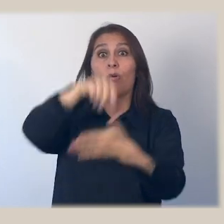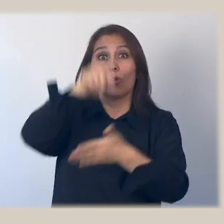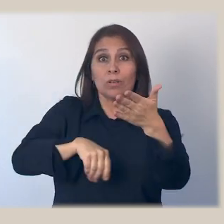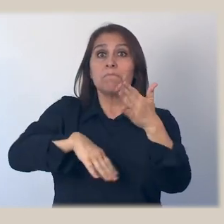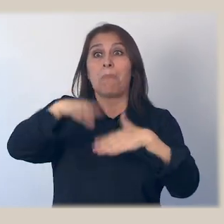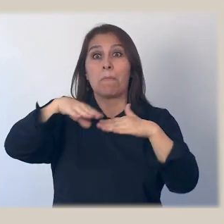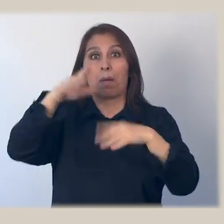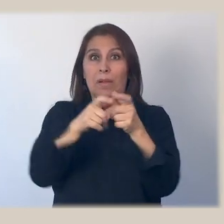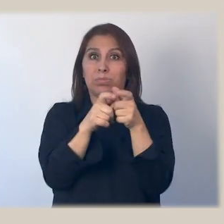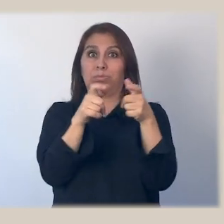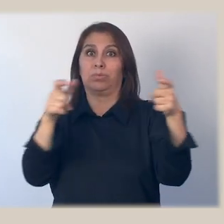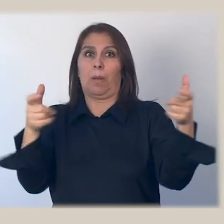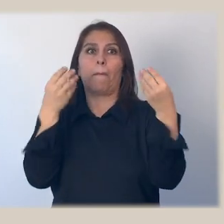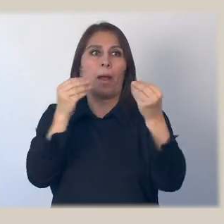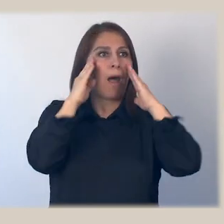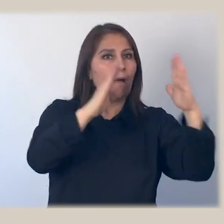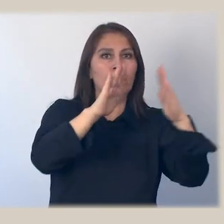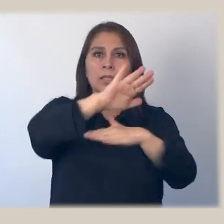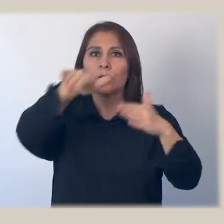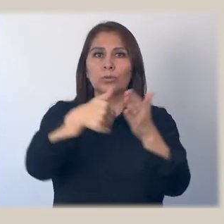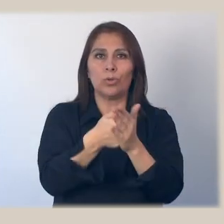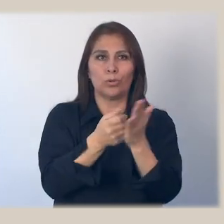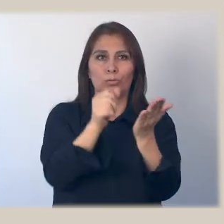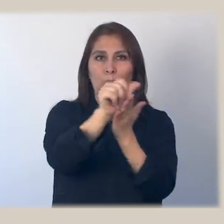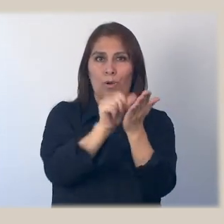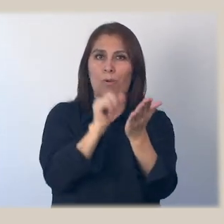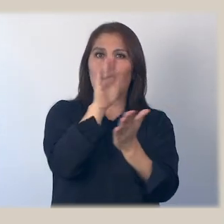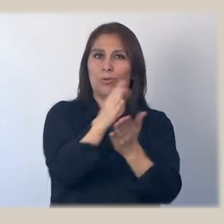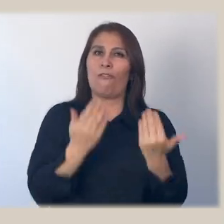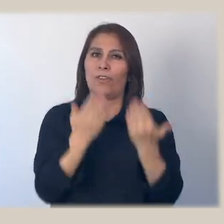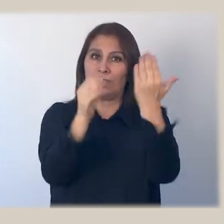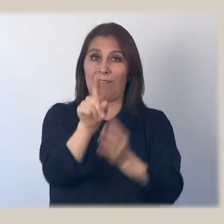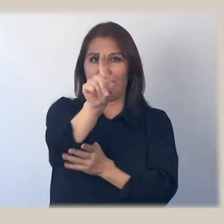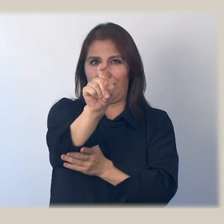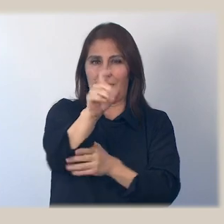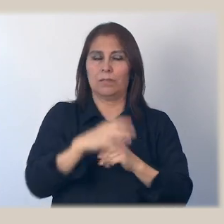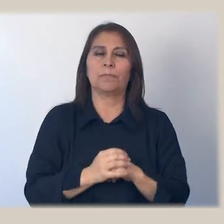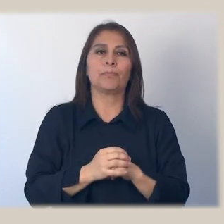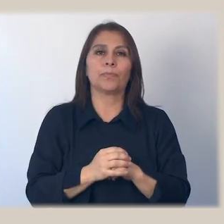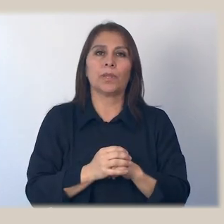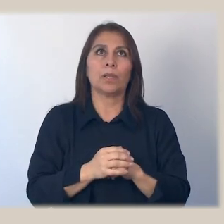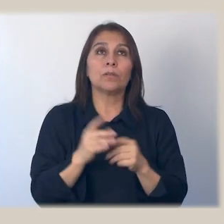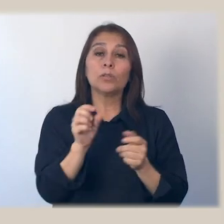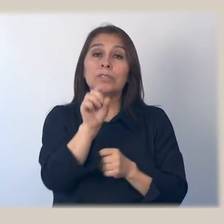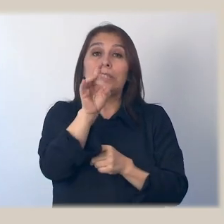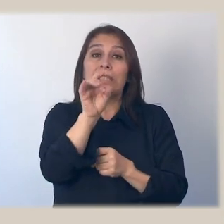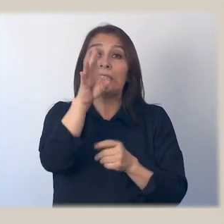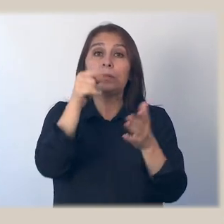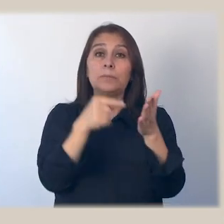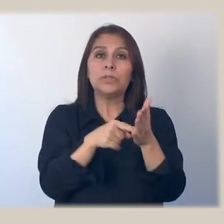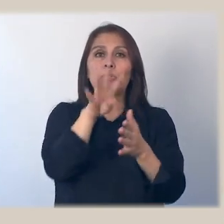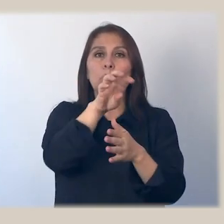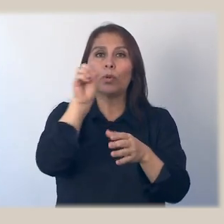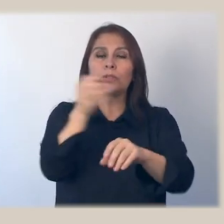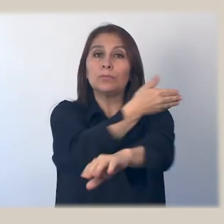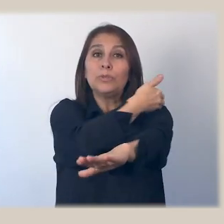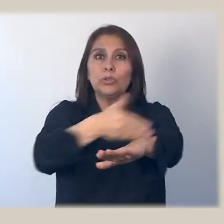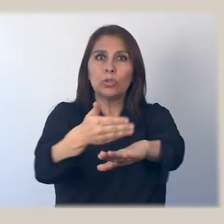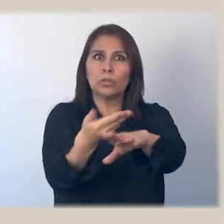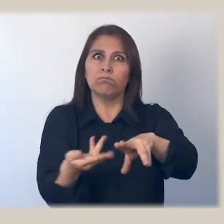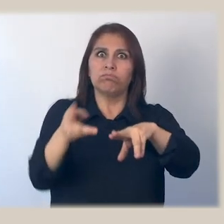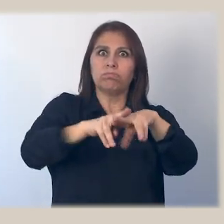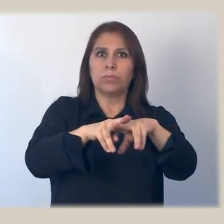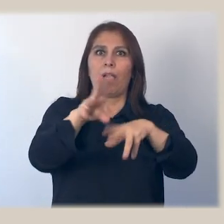recursos financieros y humanos para fortalecer los alcances y cobertura de los 6 programas de bienestar. La inversión total supera los